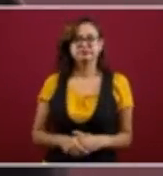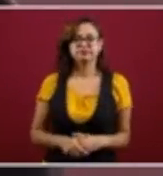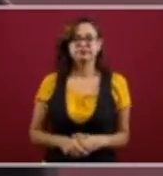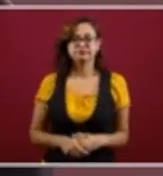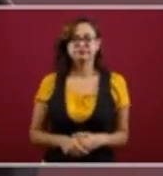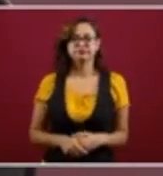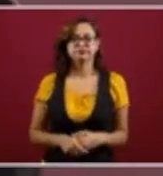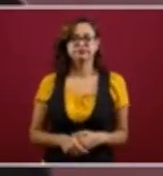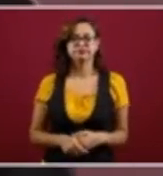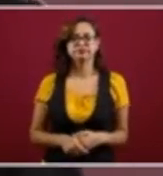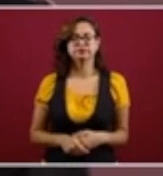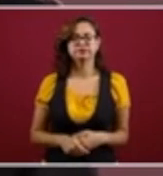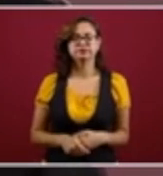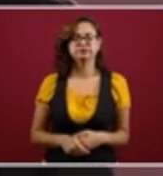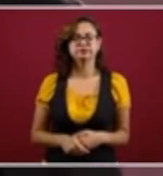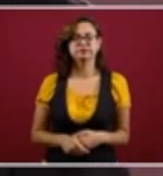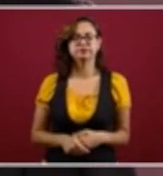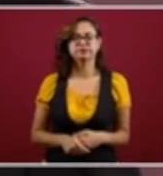Si